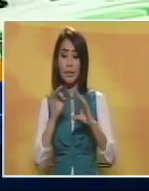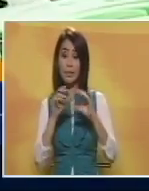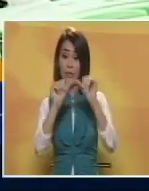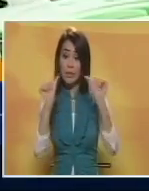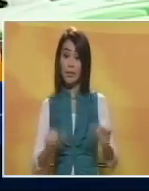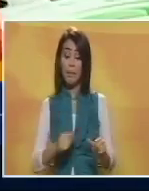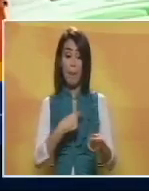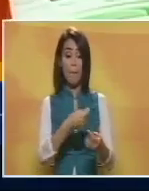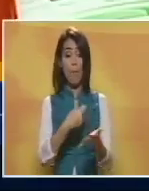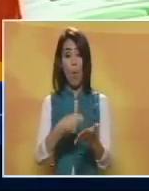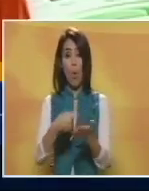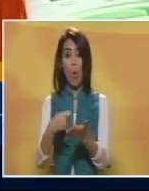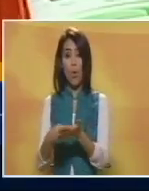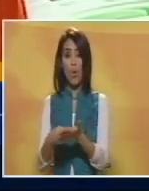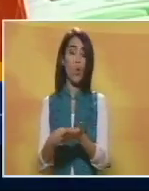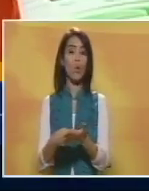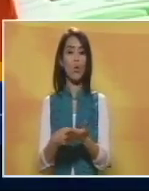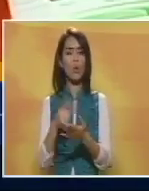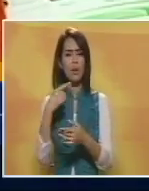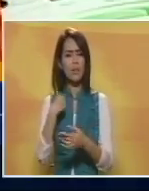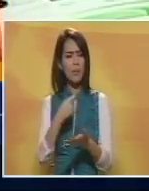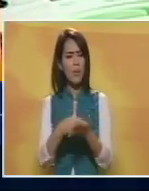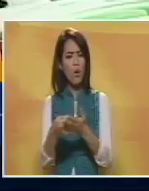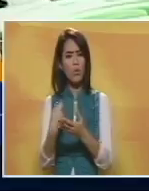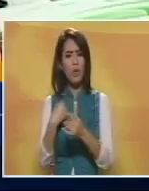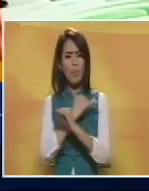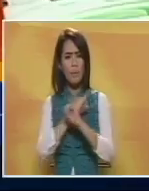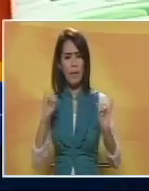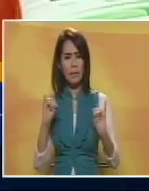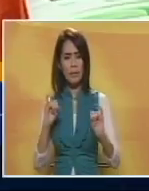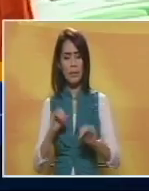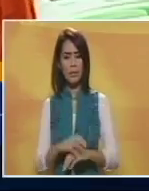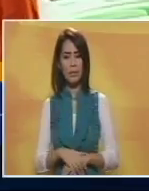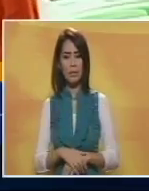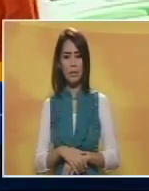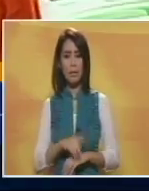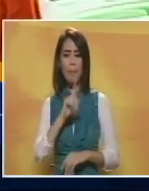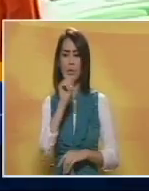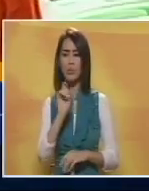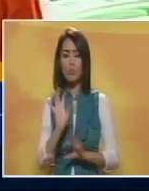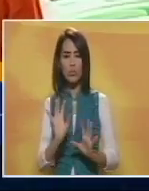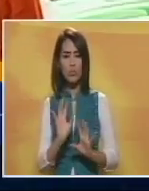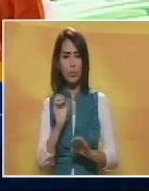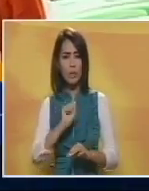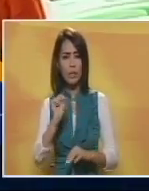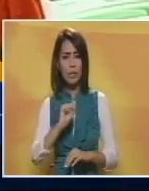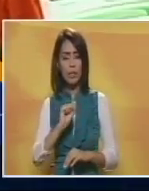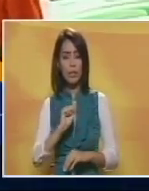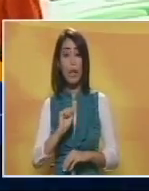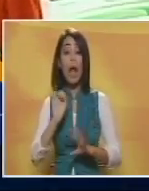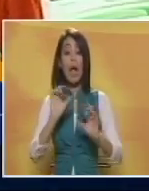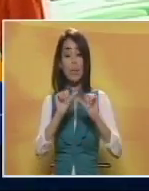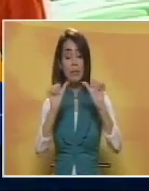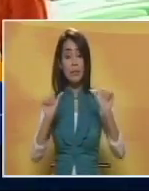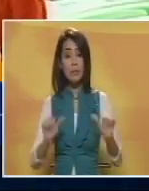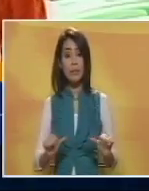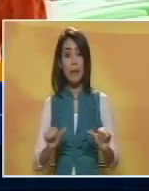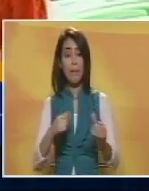bonos. ¿Le llegó el bono Independencia? ¿Llegó por aquí? Bueno, hay que ampliar el sistema de